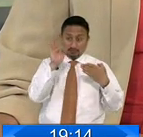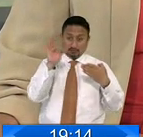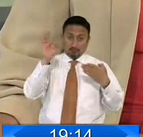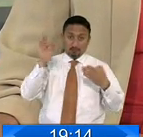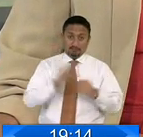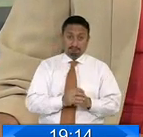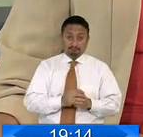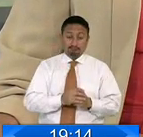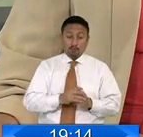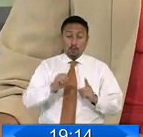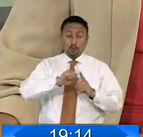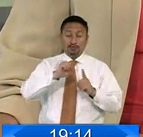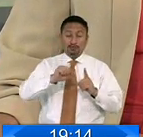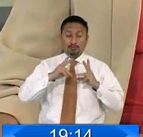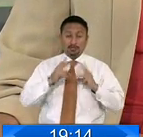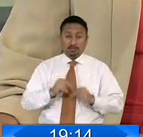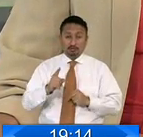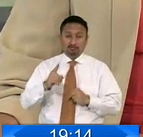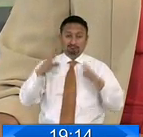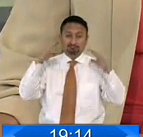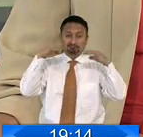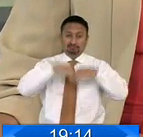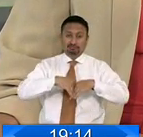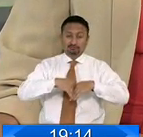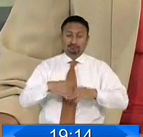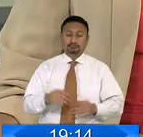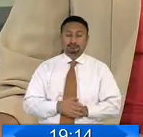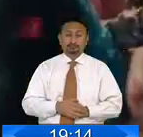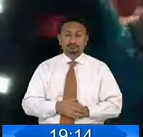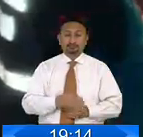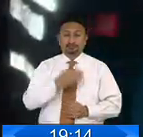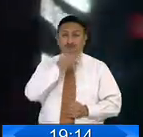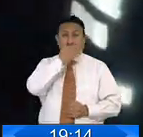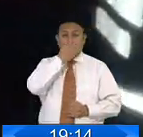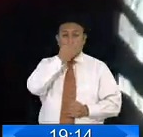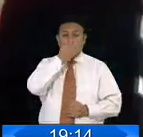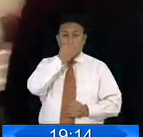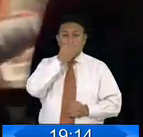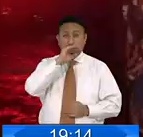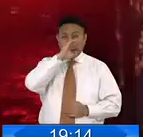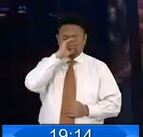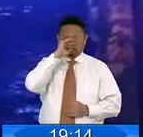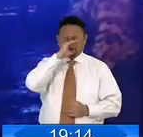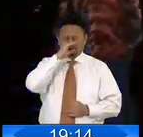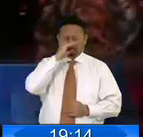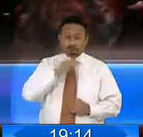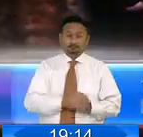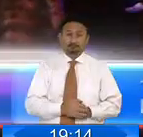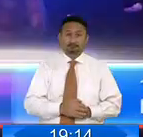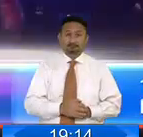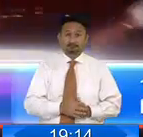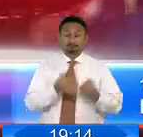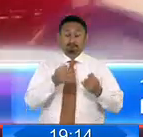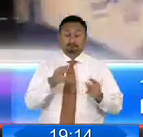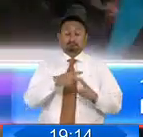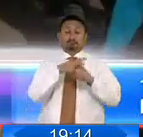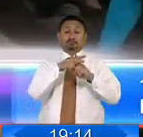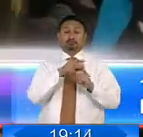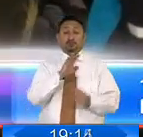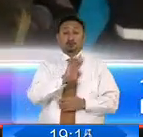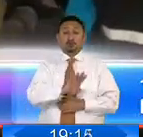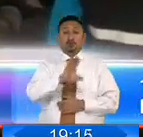sistema de salud que está al 100% en pleno festejo fueron sorprendidas más de